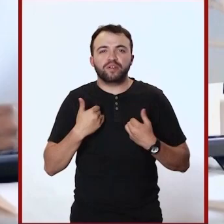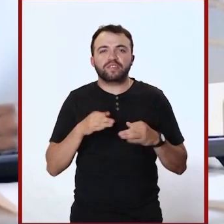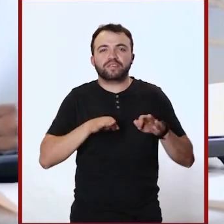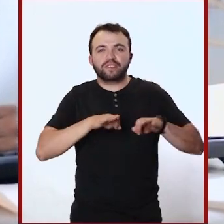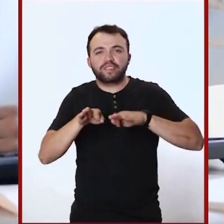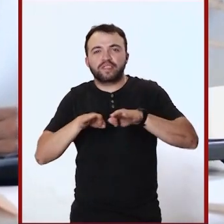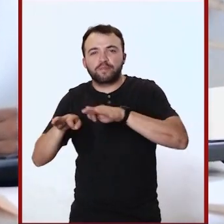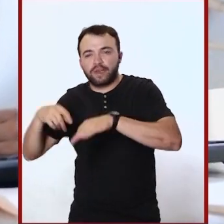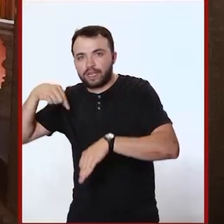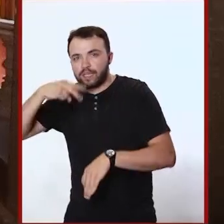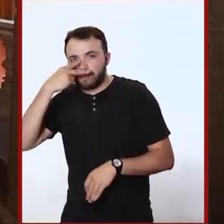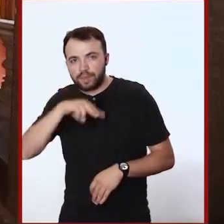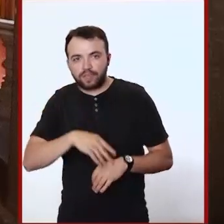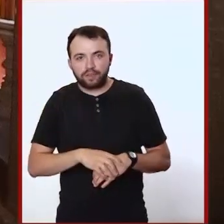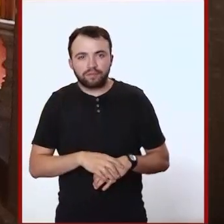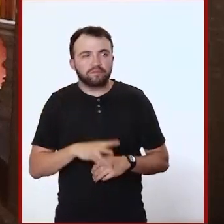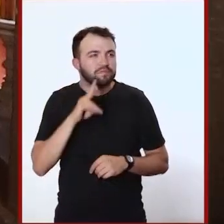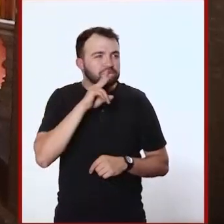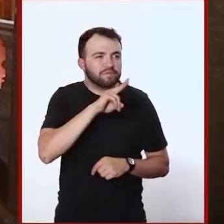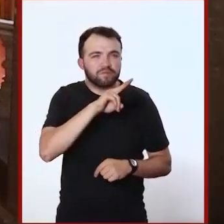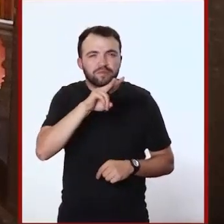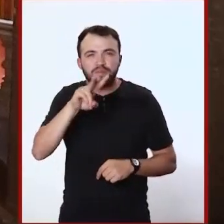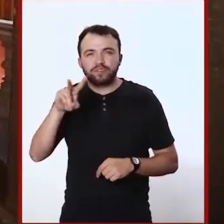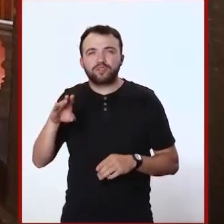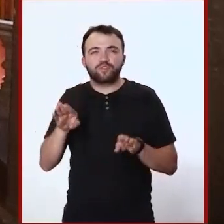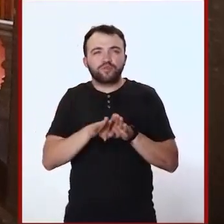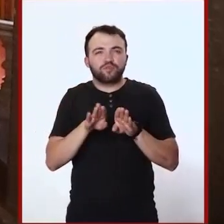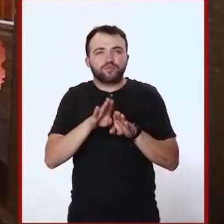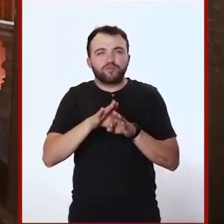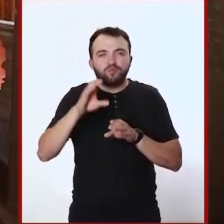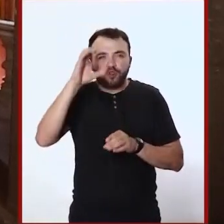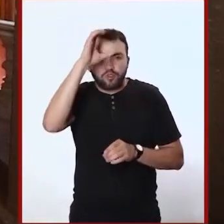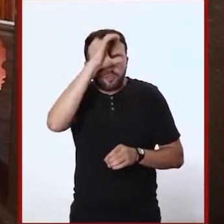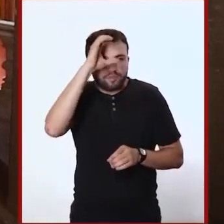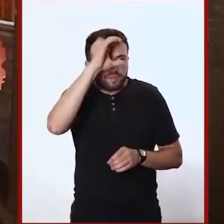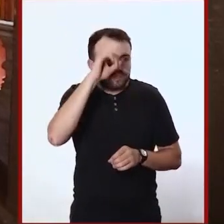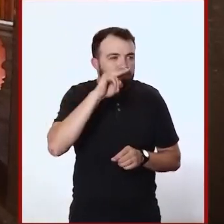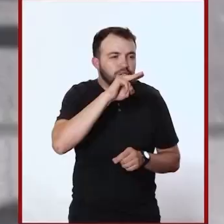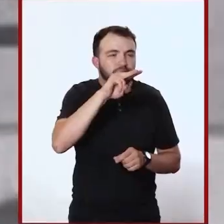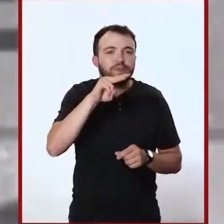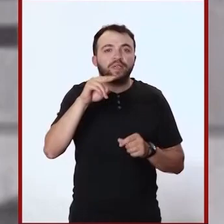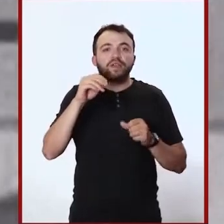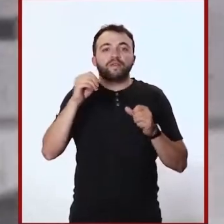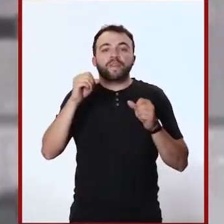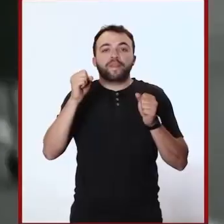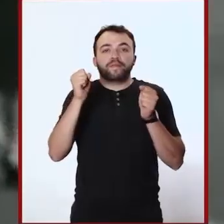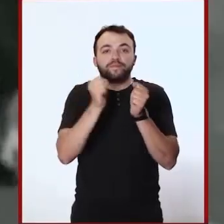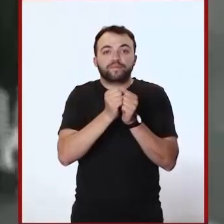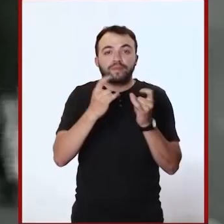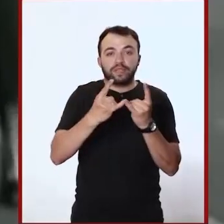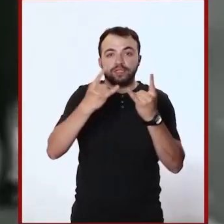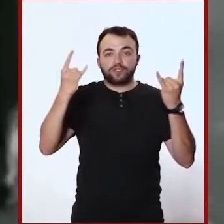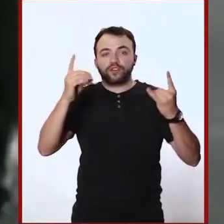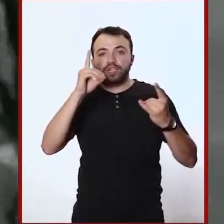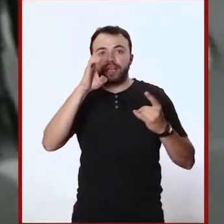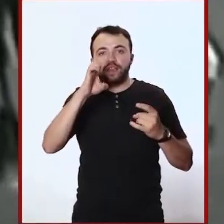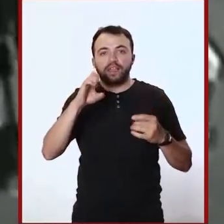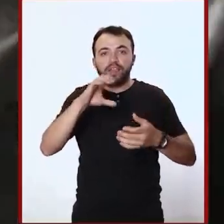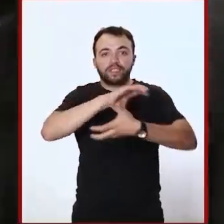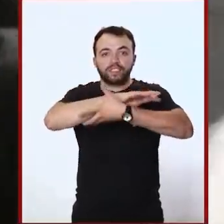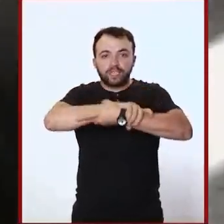Aquí echamos un vistazo. Continuaremos moviendo conciencia con la historia de la esclavitud, racismo y